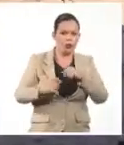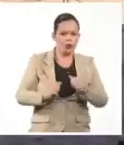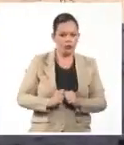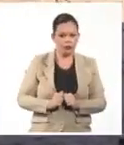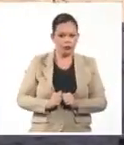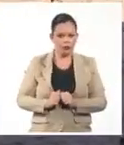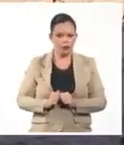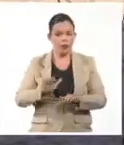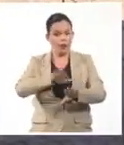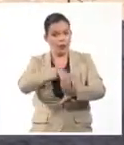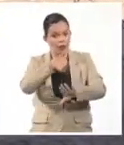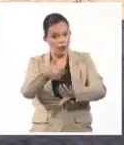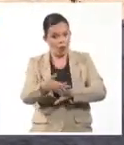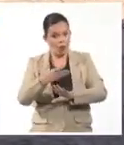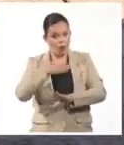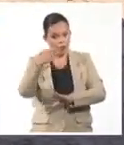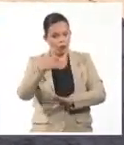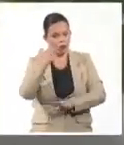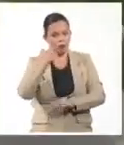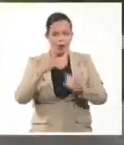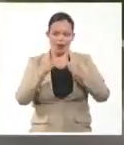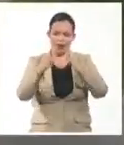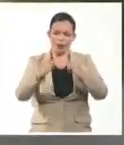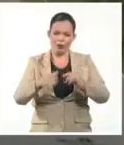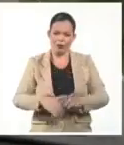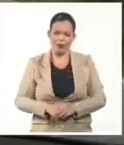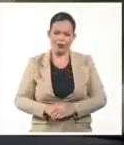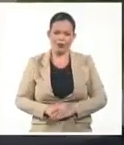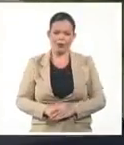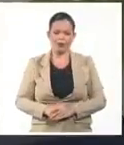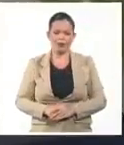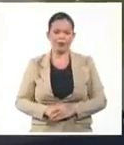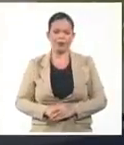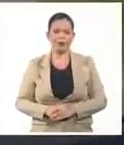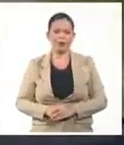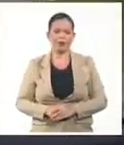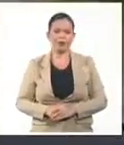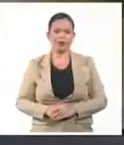el tema, un próximo reporte. Manolo Rodríguez Salas, Sistema Informativo.